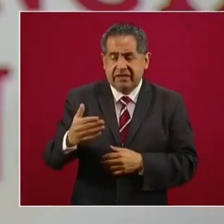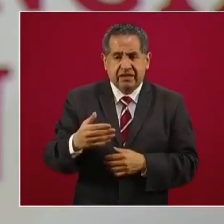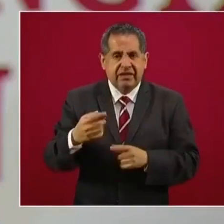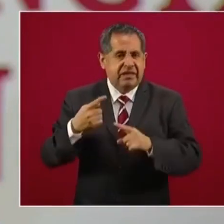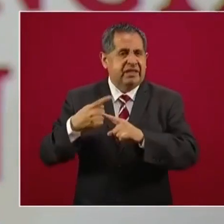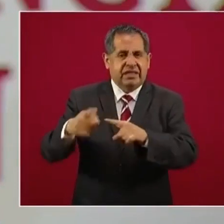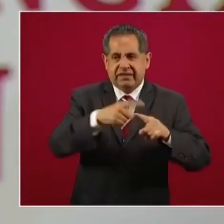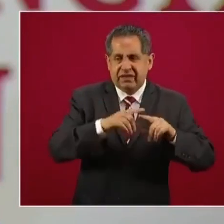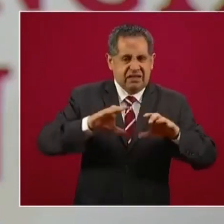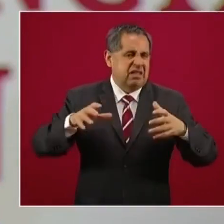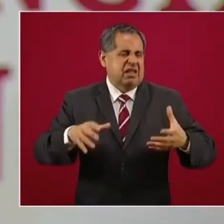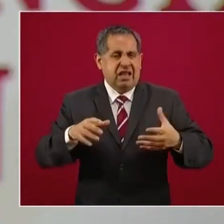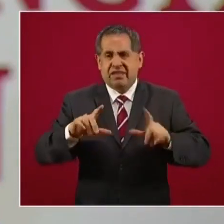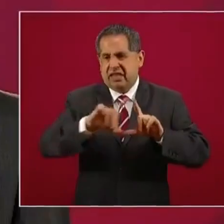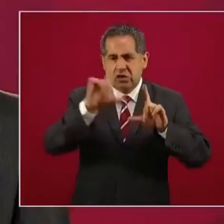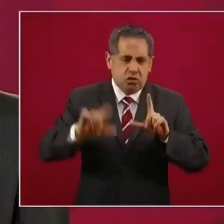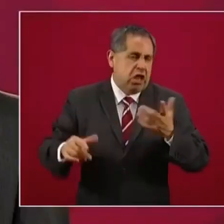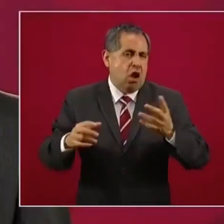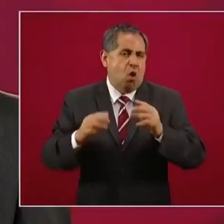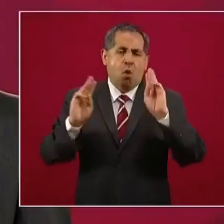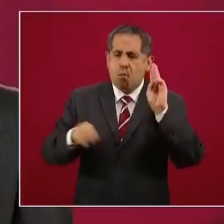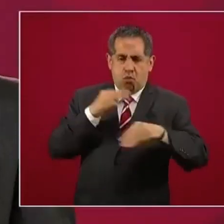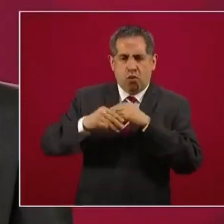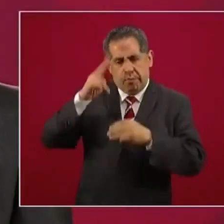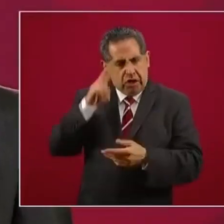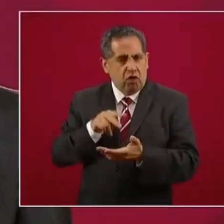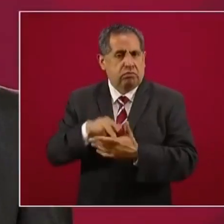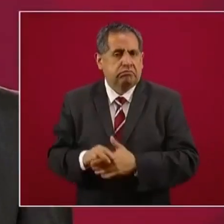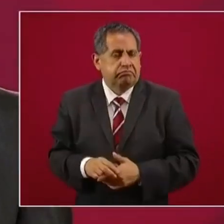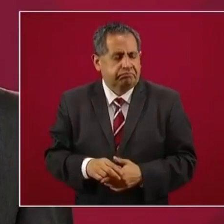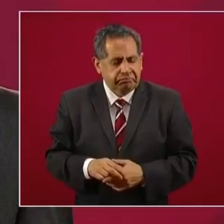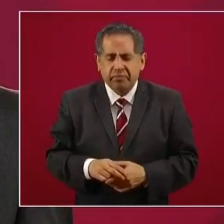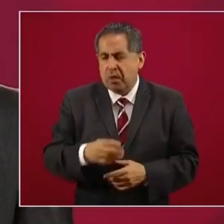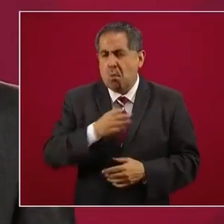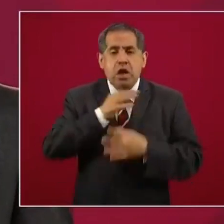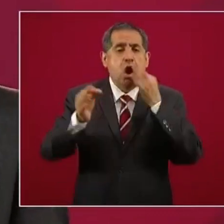de la sociedad a nivel nacional y a nivel global. Es una buena noticia,